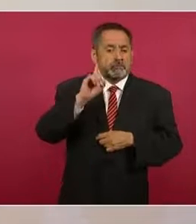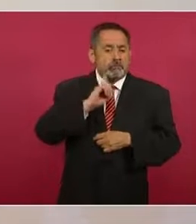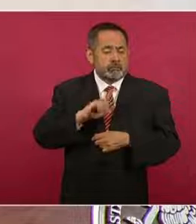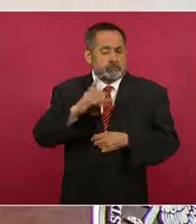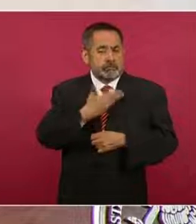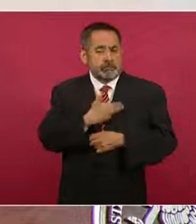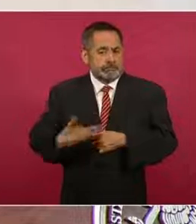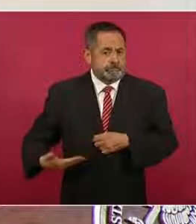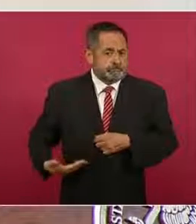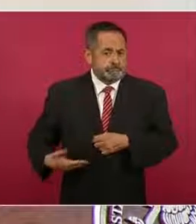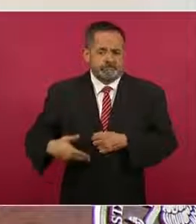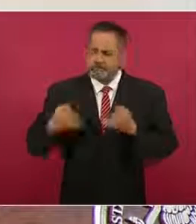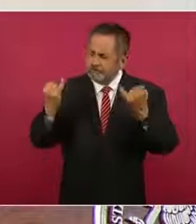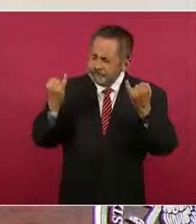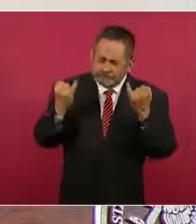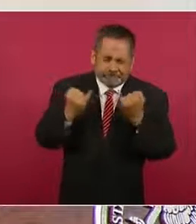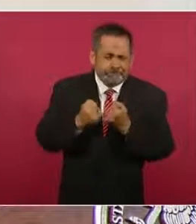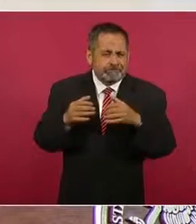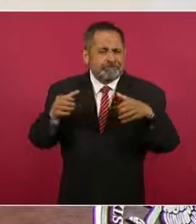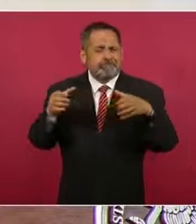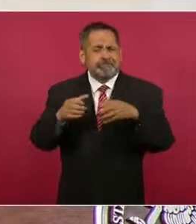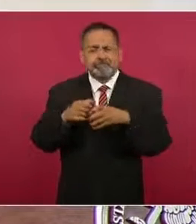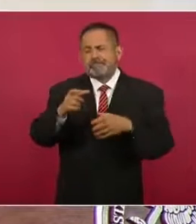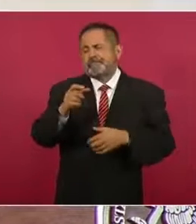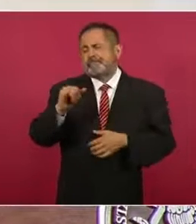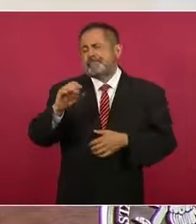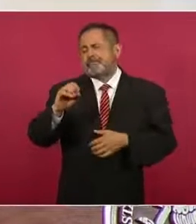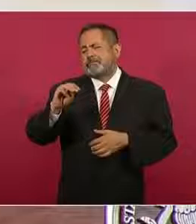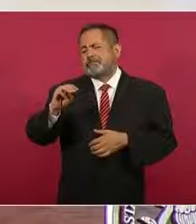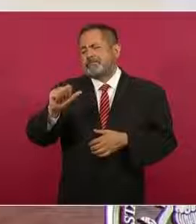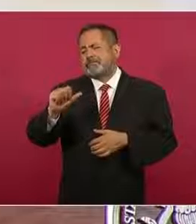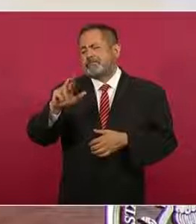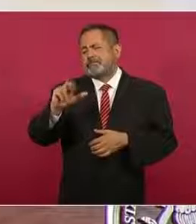Castro, de la misma manera,